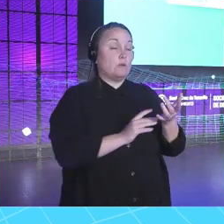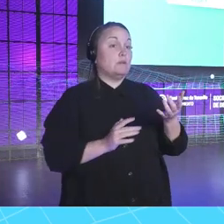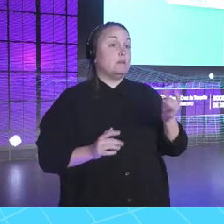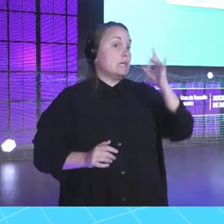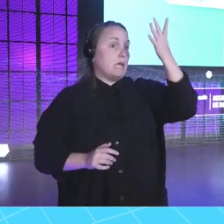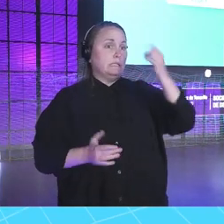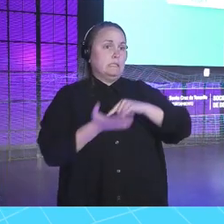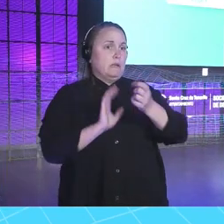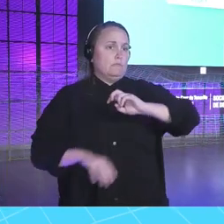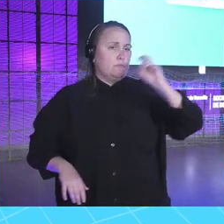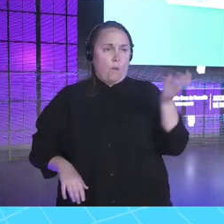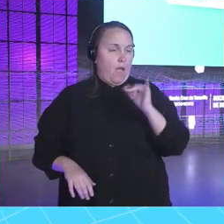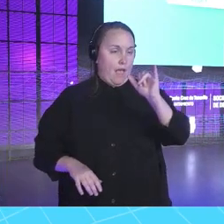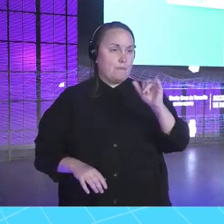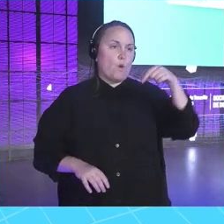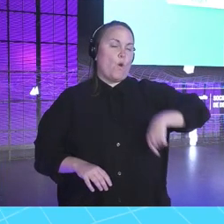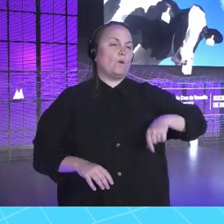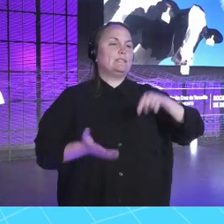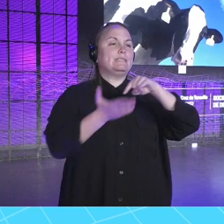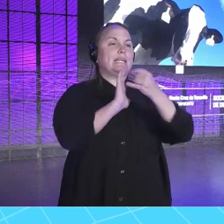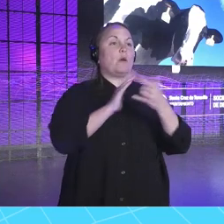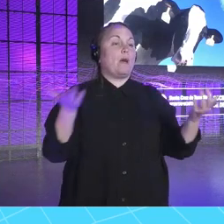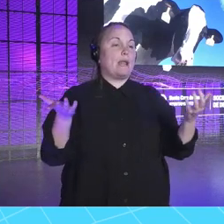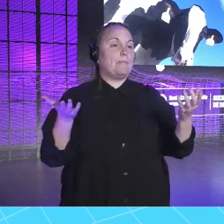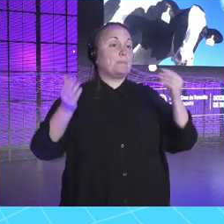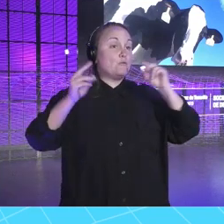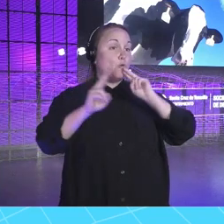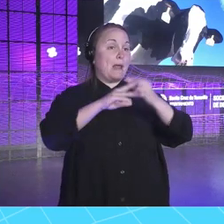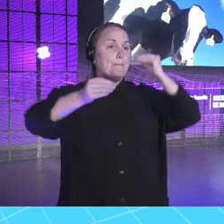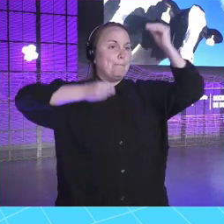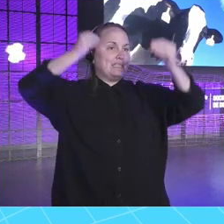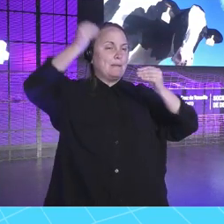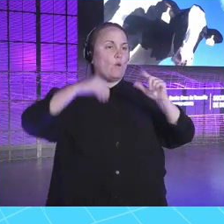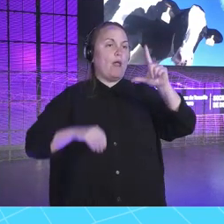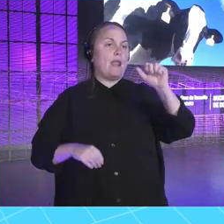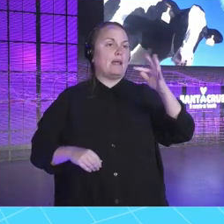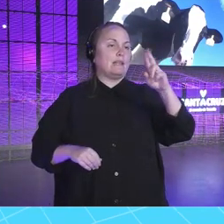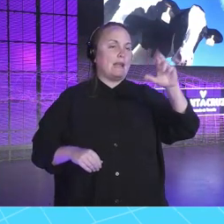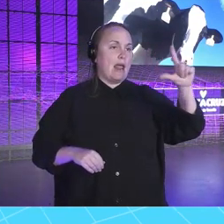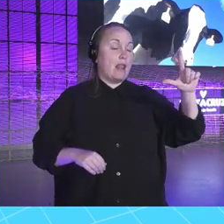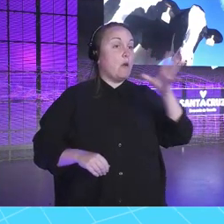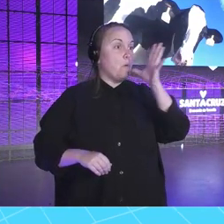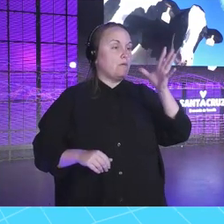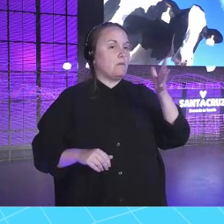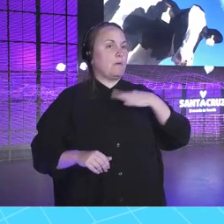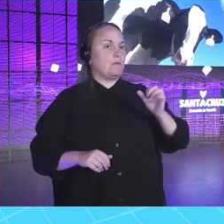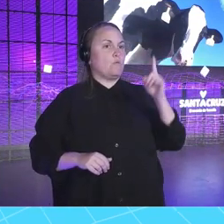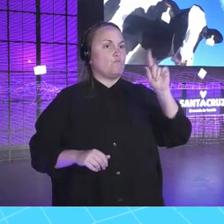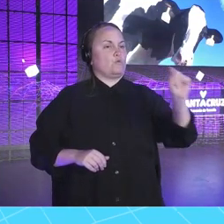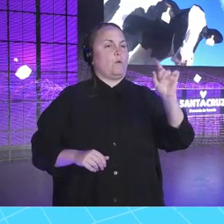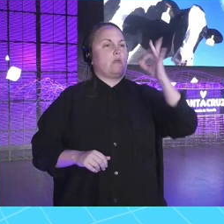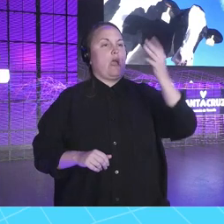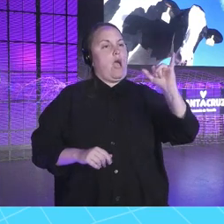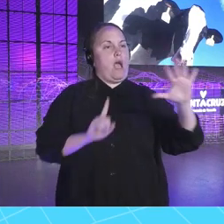ideas sin embargo y vamos a usar una que se llama el pensamiento lateral porque nos permite tener una idea en un minuto que es lo que tenemos que hacer para poder